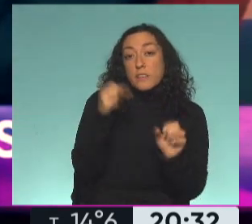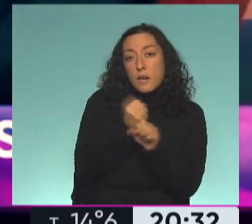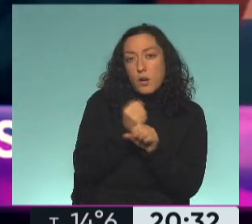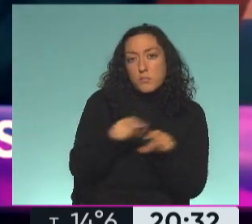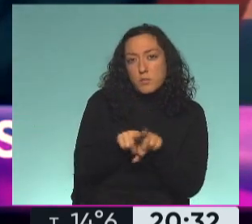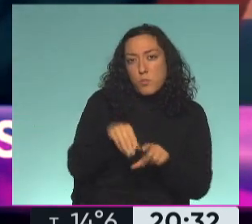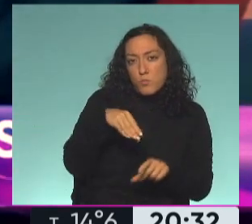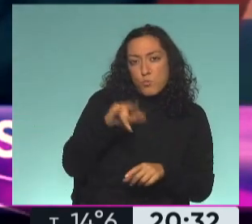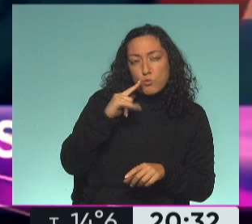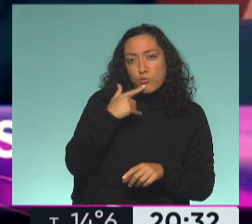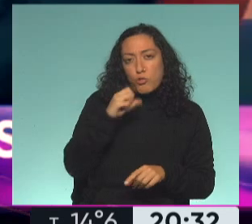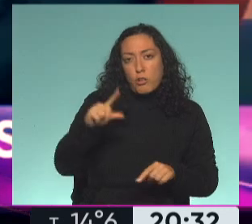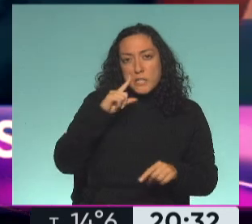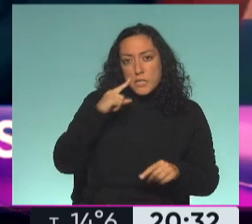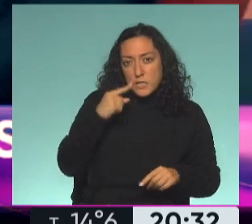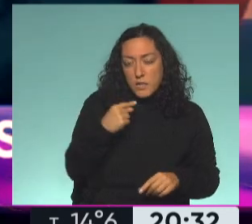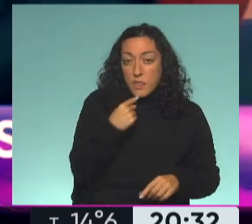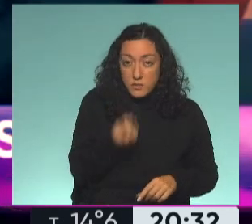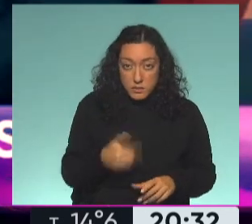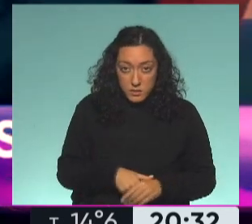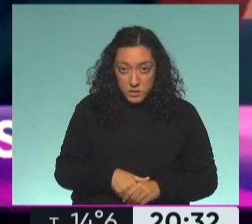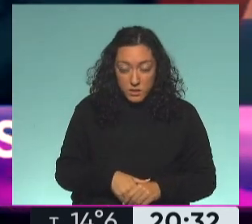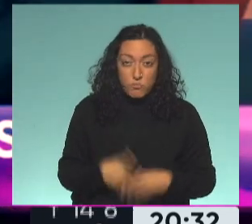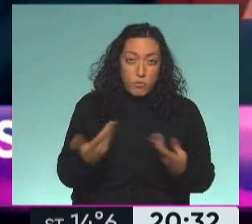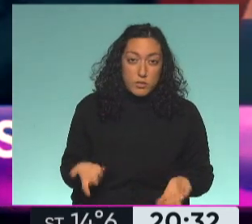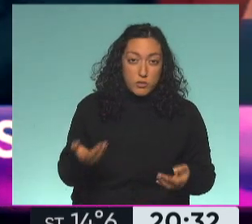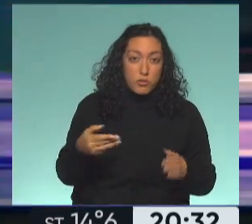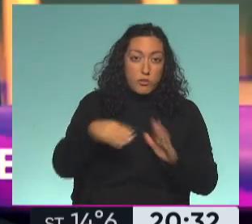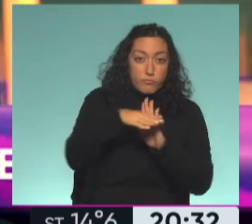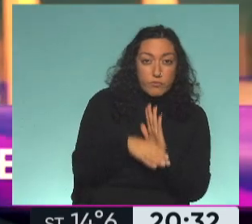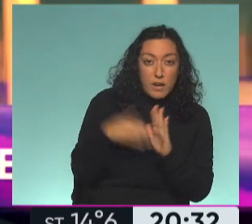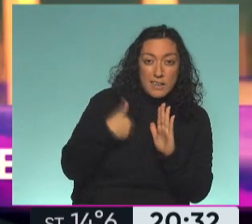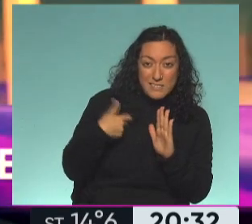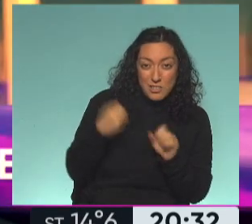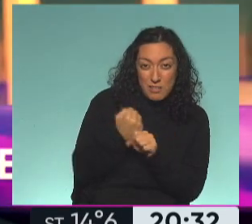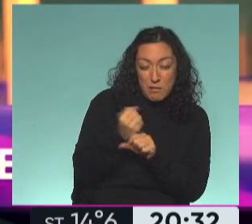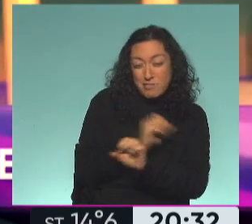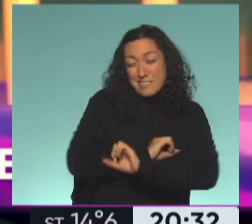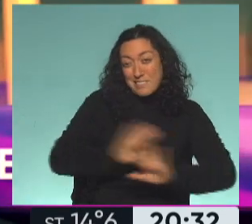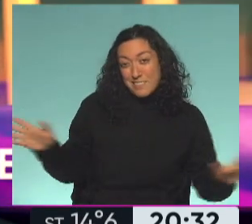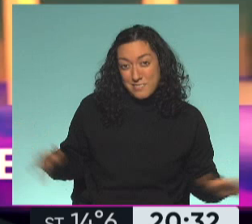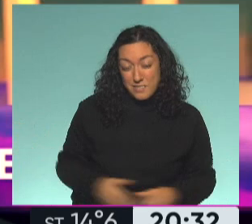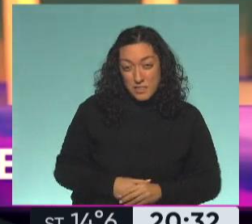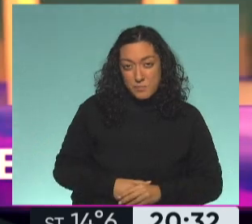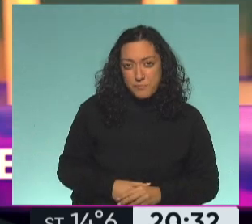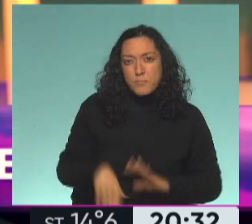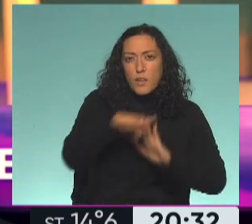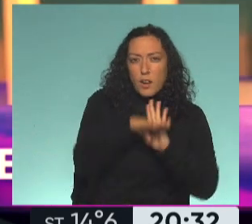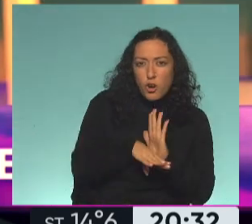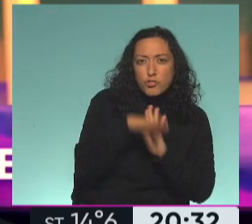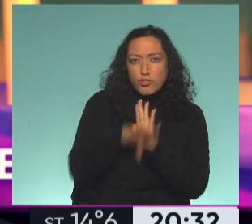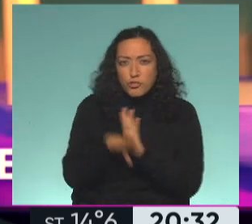Lavoro de Mussolini, o sea, con lo cual es un desastre el régimen laboral argentino. Encima que tenemos un marco normativo